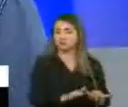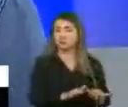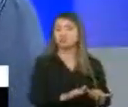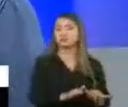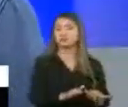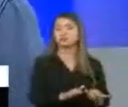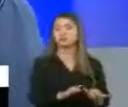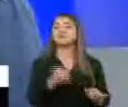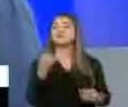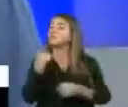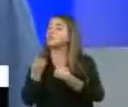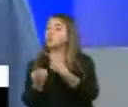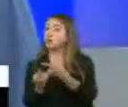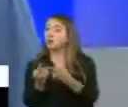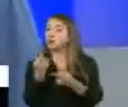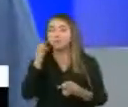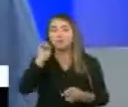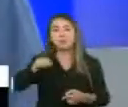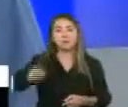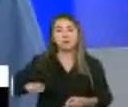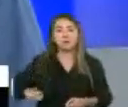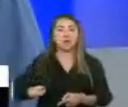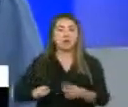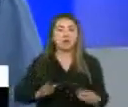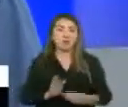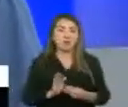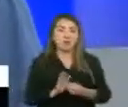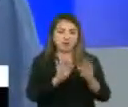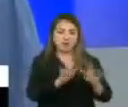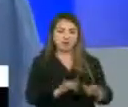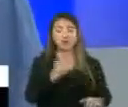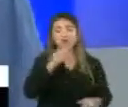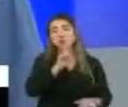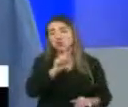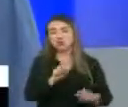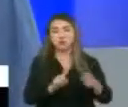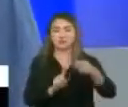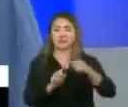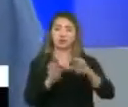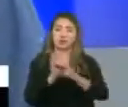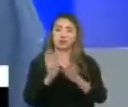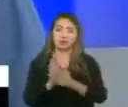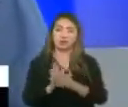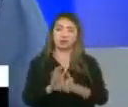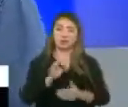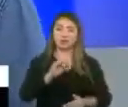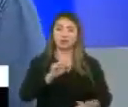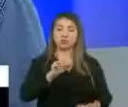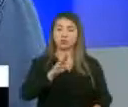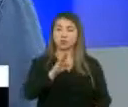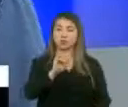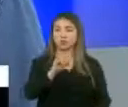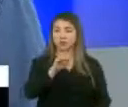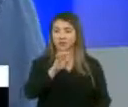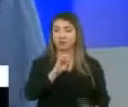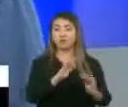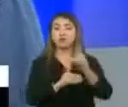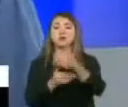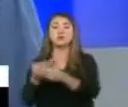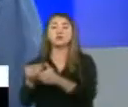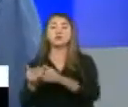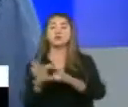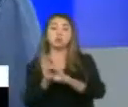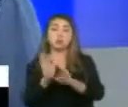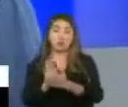sean consideradas. Por eso creo que lo razonable era no haber participado de estos cabildos, haber hecho un proceso constituyente desde